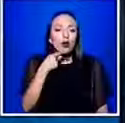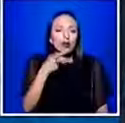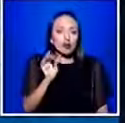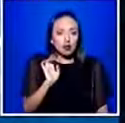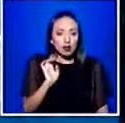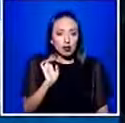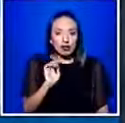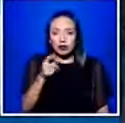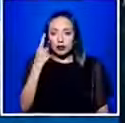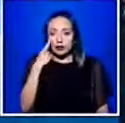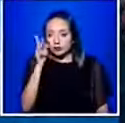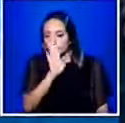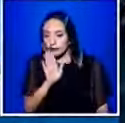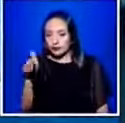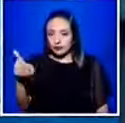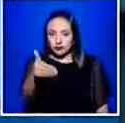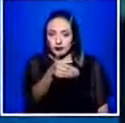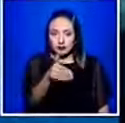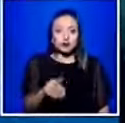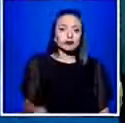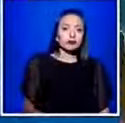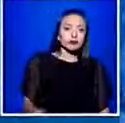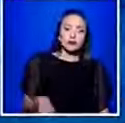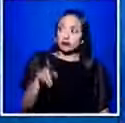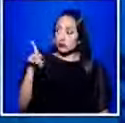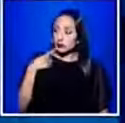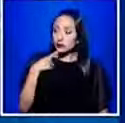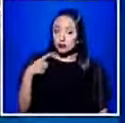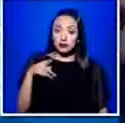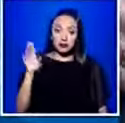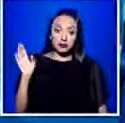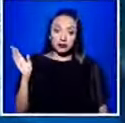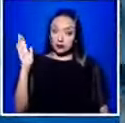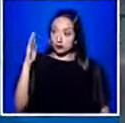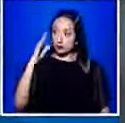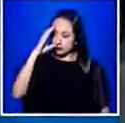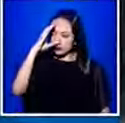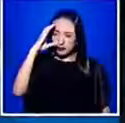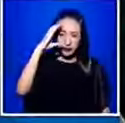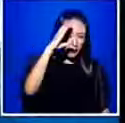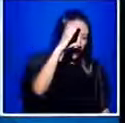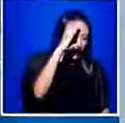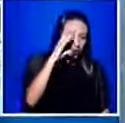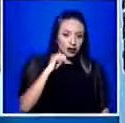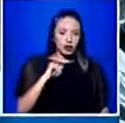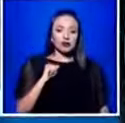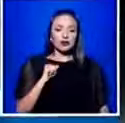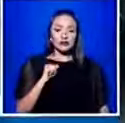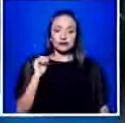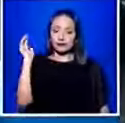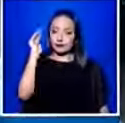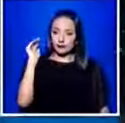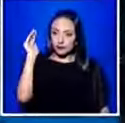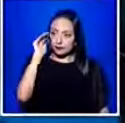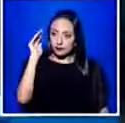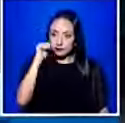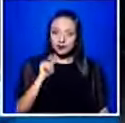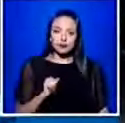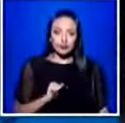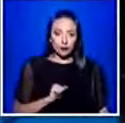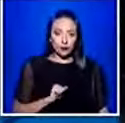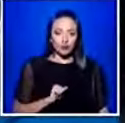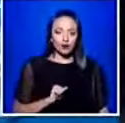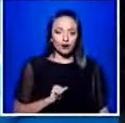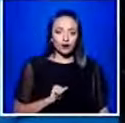que padecer cada día desde que empezaron los racionamientos. Vamos ingresando, Toñito, por favor. Nos acompaña don Manuelito y mientras